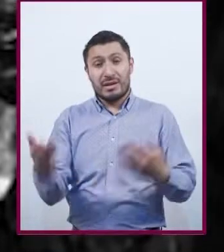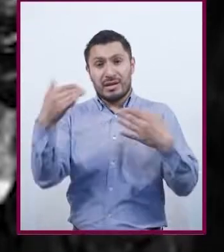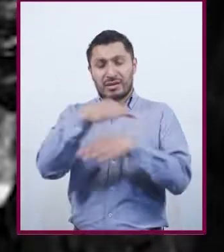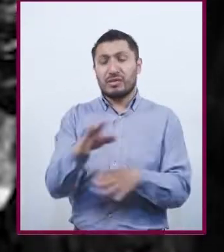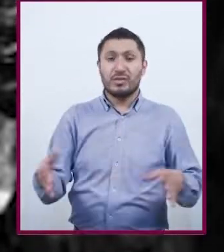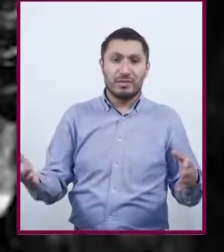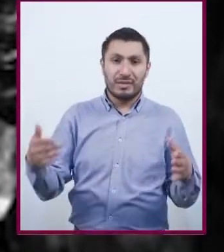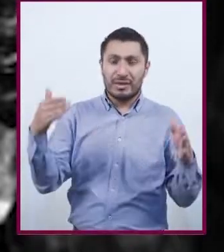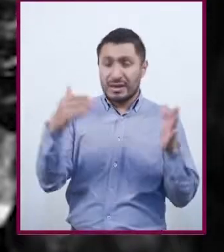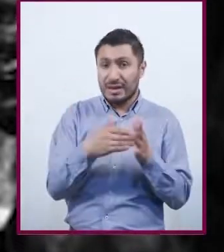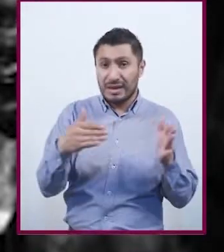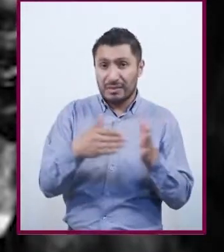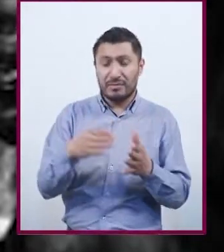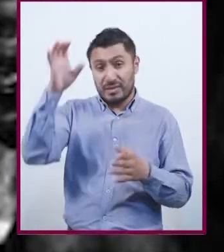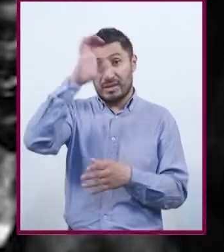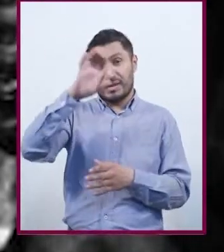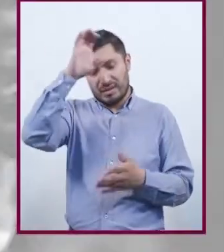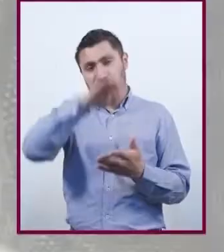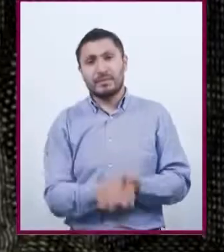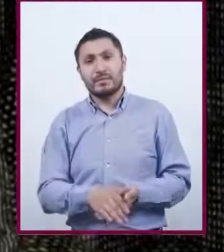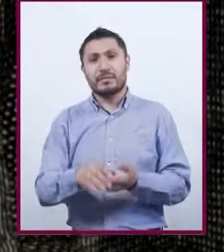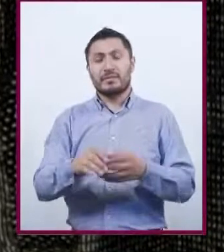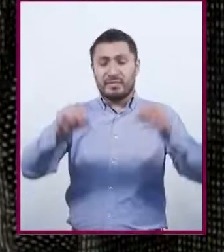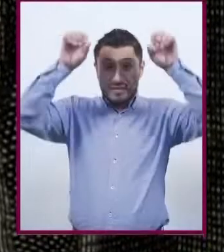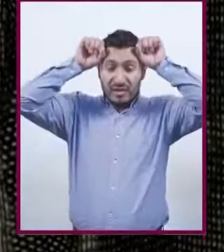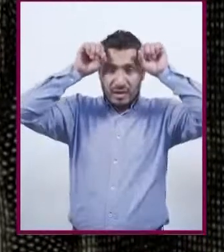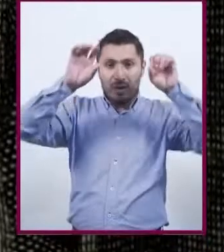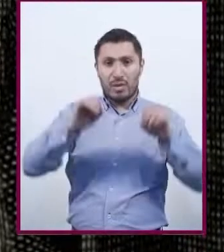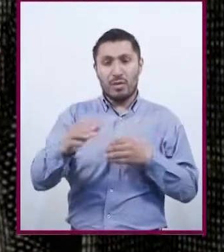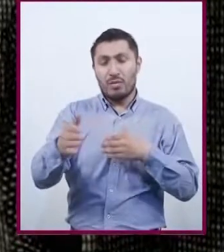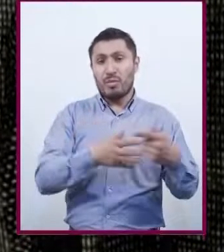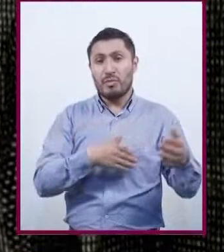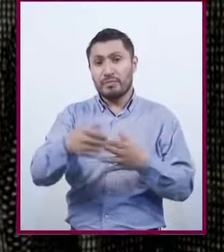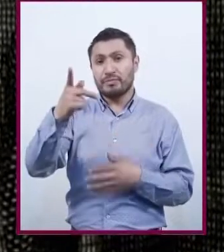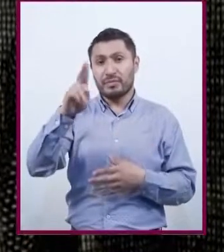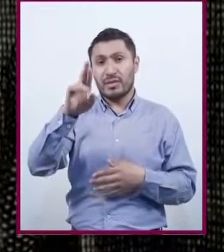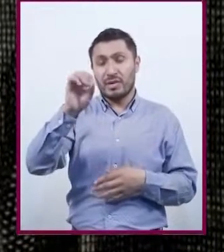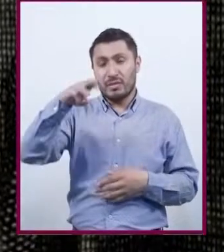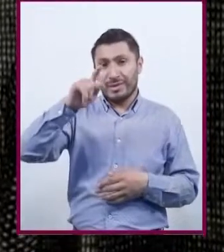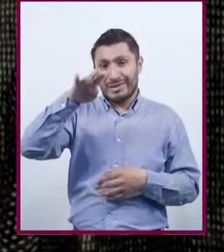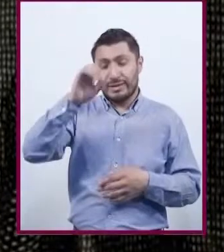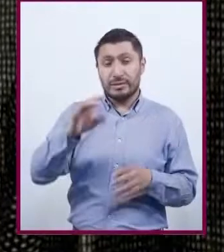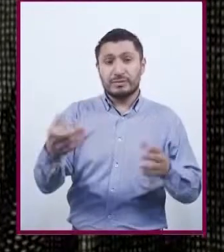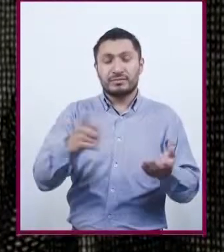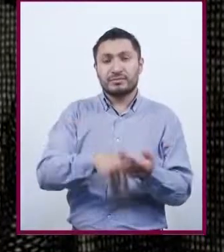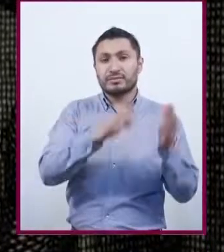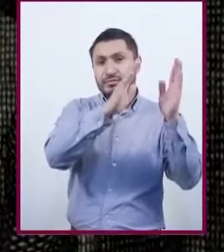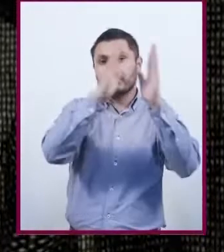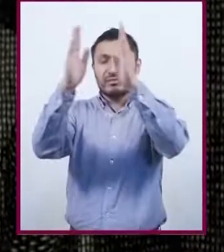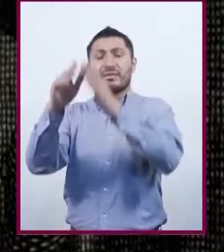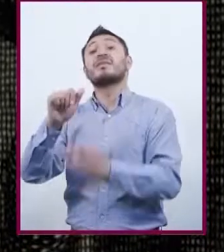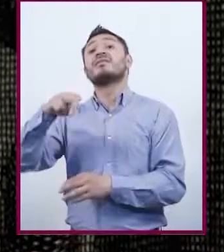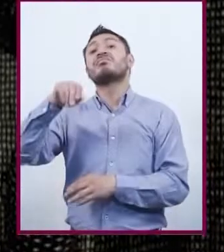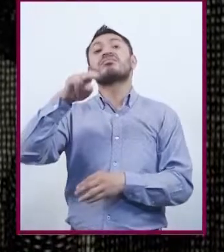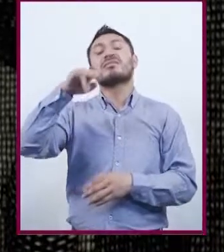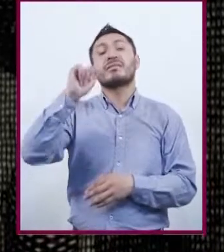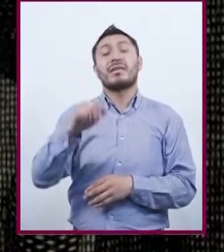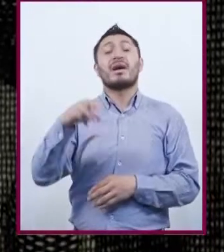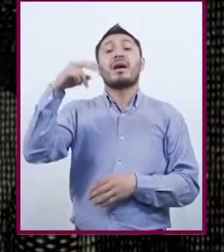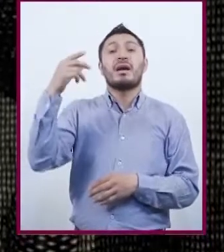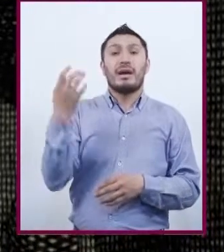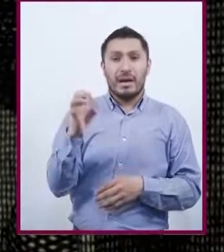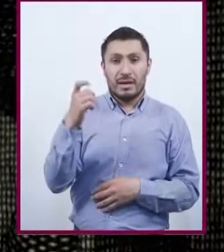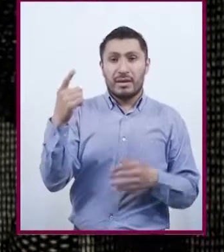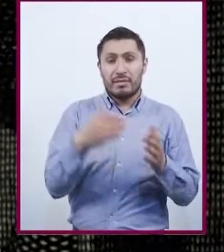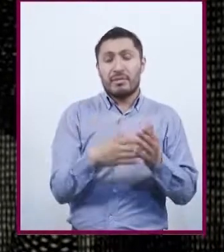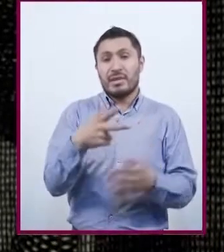éticas sobre los límites de la ciencia. Frankenstein o el moderno Prometeo apareció en las librerías de manera anónima en